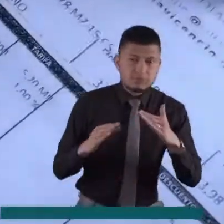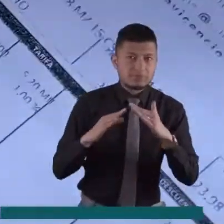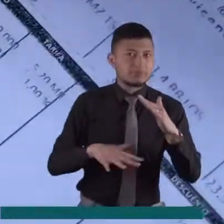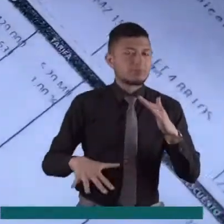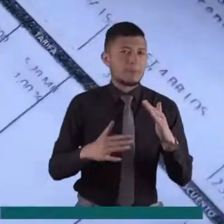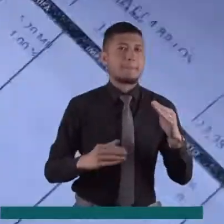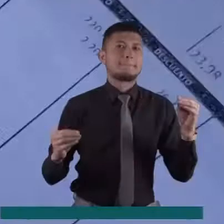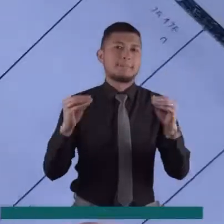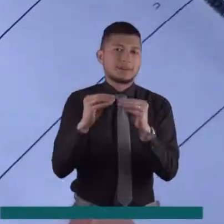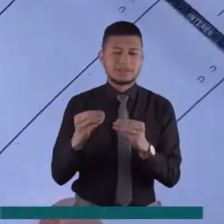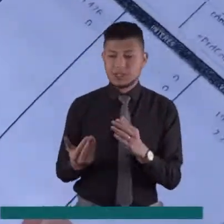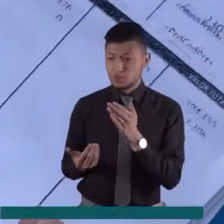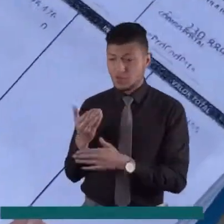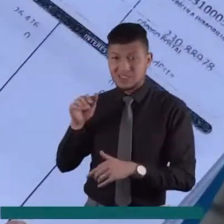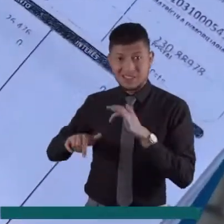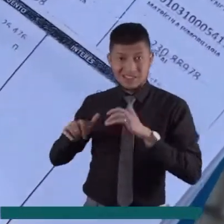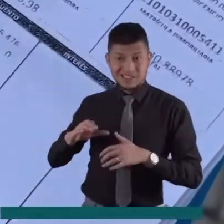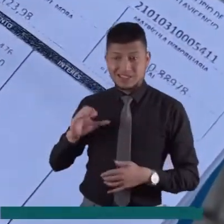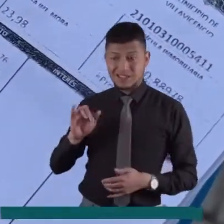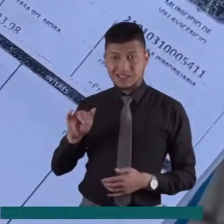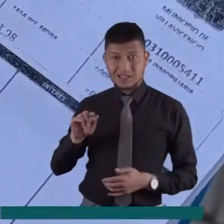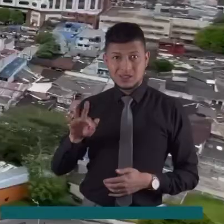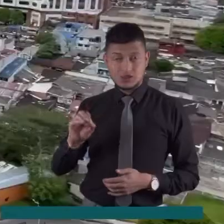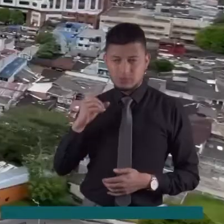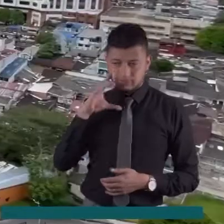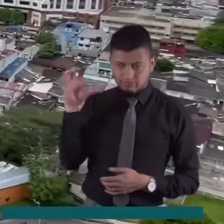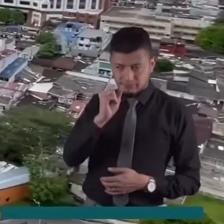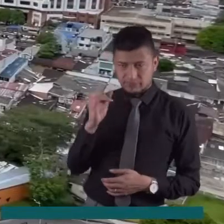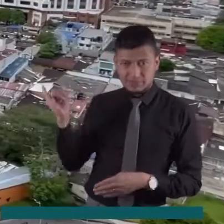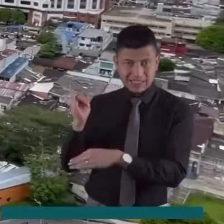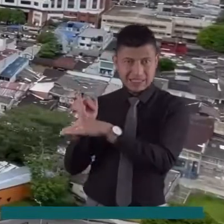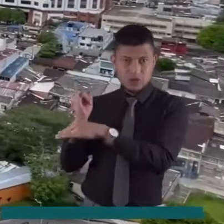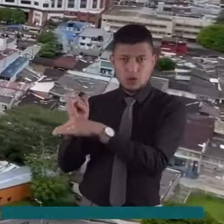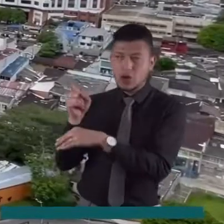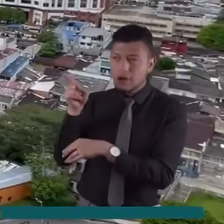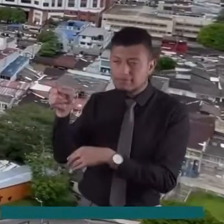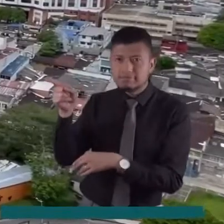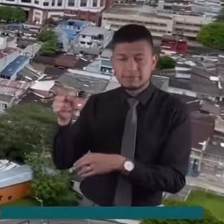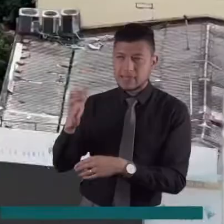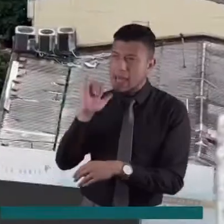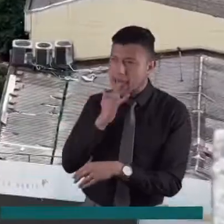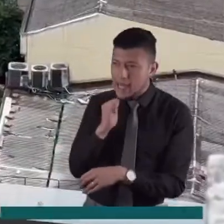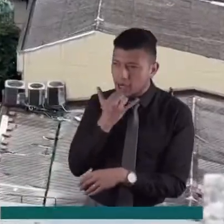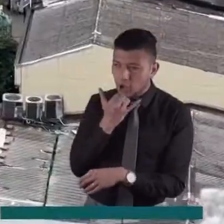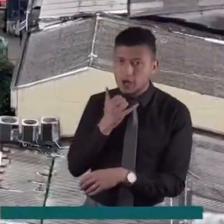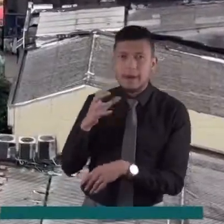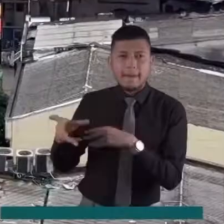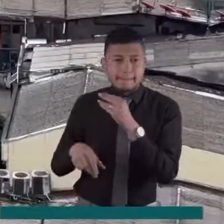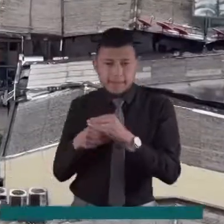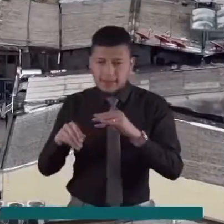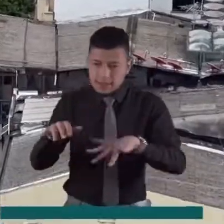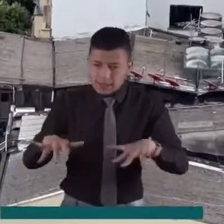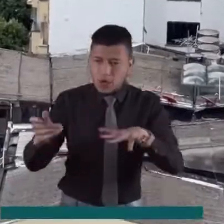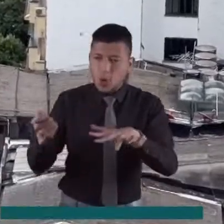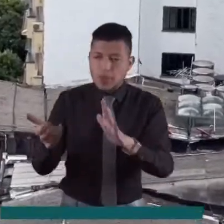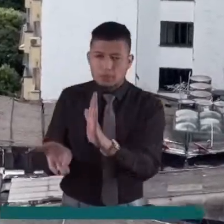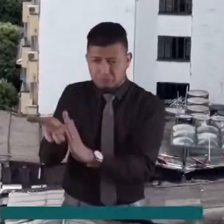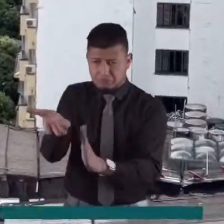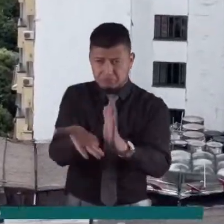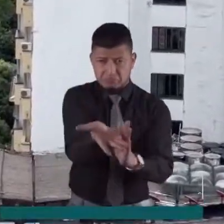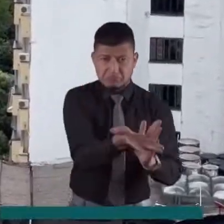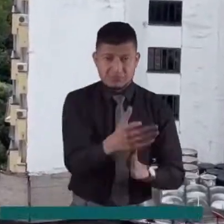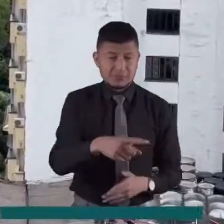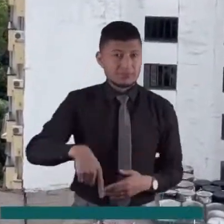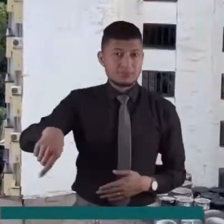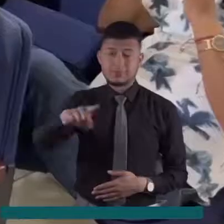Secretaría de Catastro tendrá una tarea de identificar los errores cometidos por el IGAC y dar solución a este inconveniente de los avalúos y altos costos